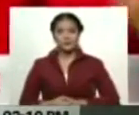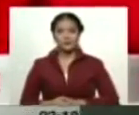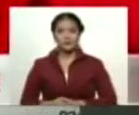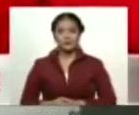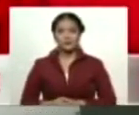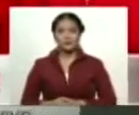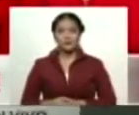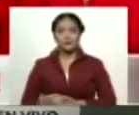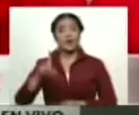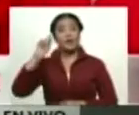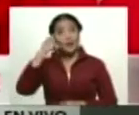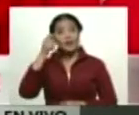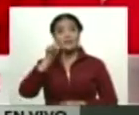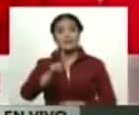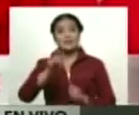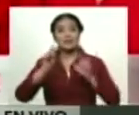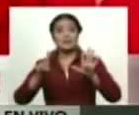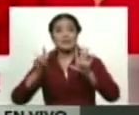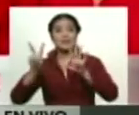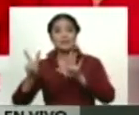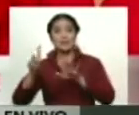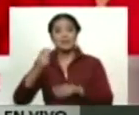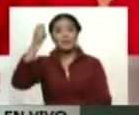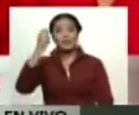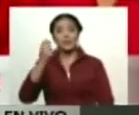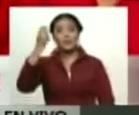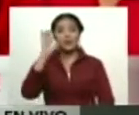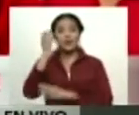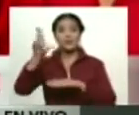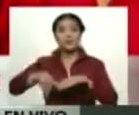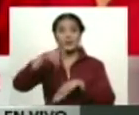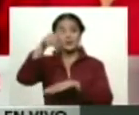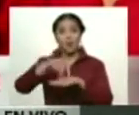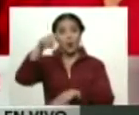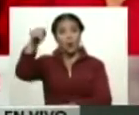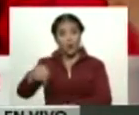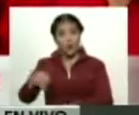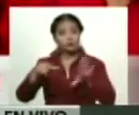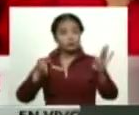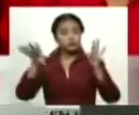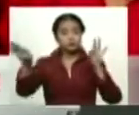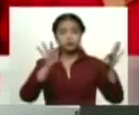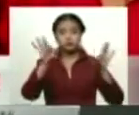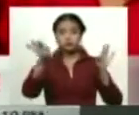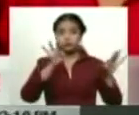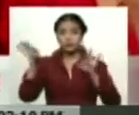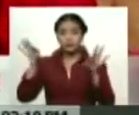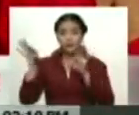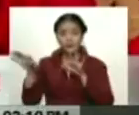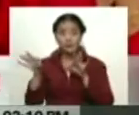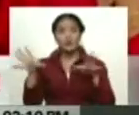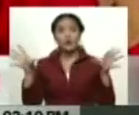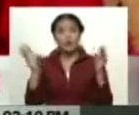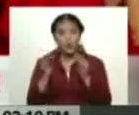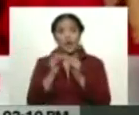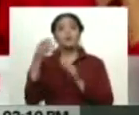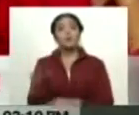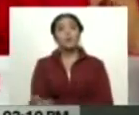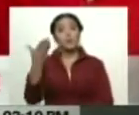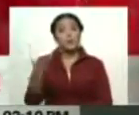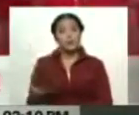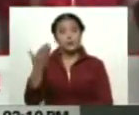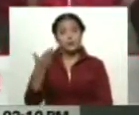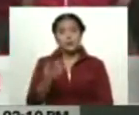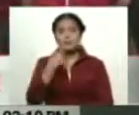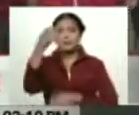que son 167 diputados a la Asamblea Nacional que el día de hoy van a ser electos, y esto es importante destacarlo.